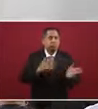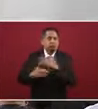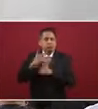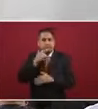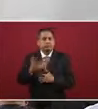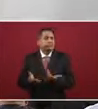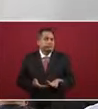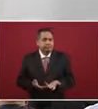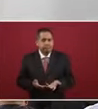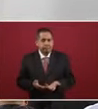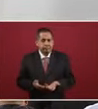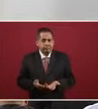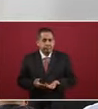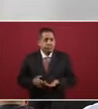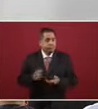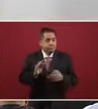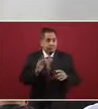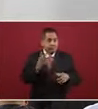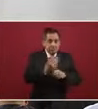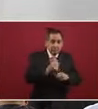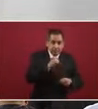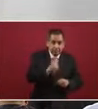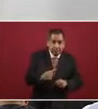a que no paguemos más por la luz?